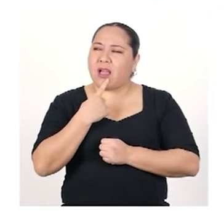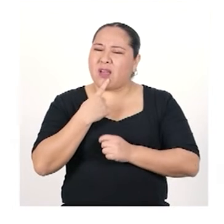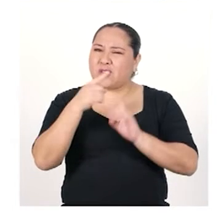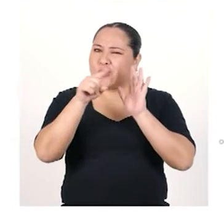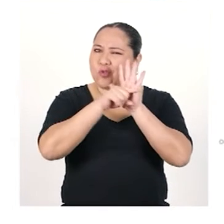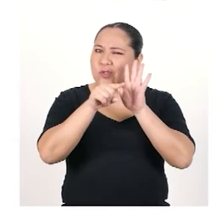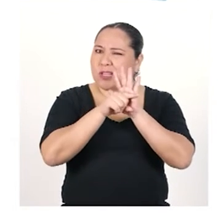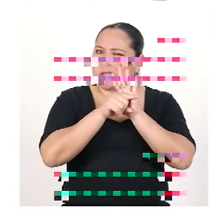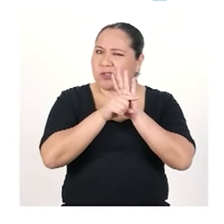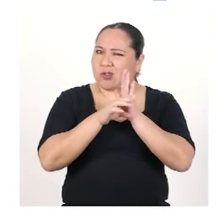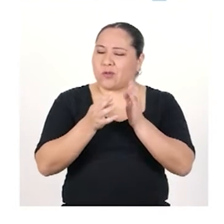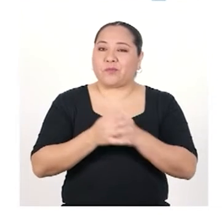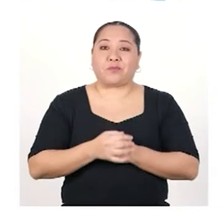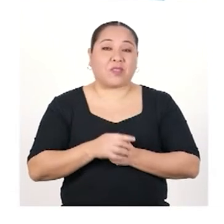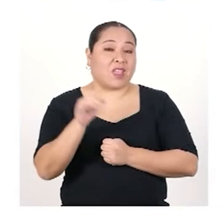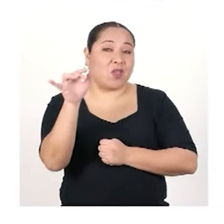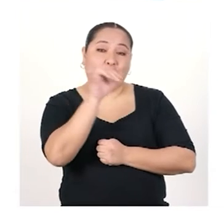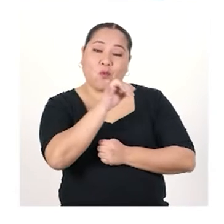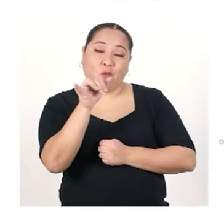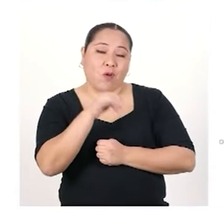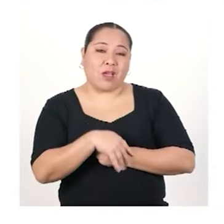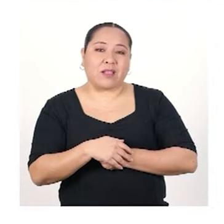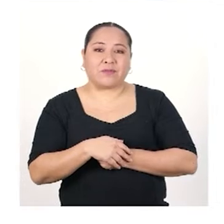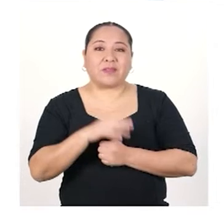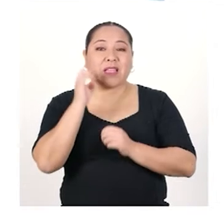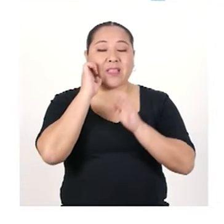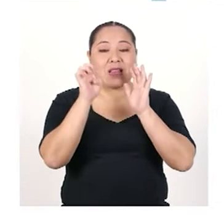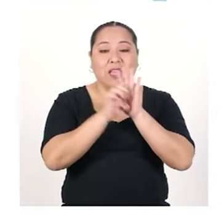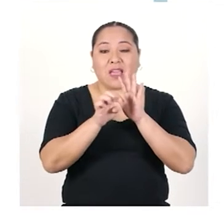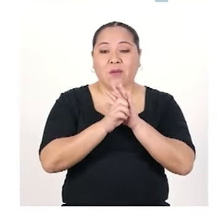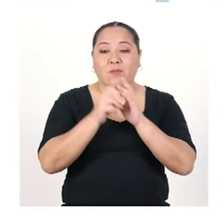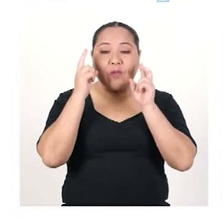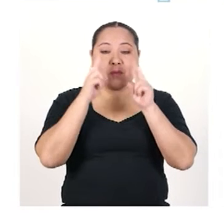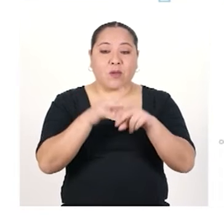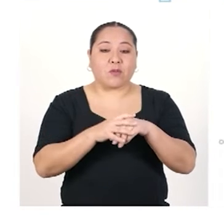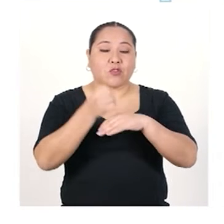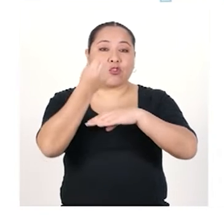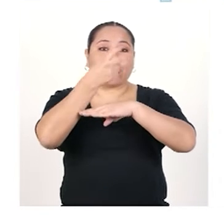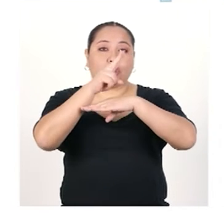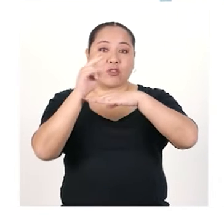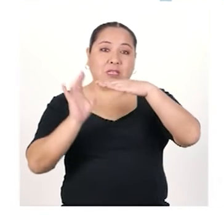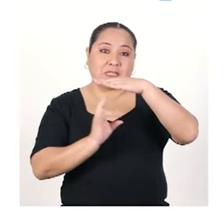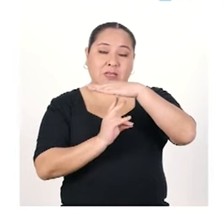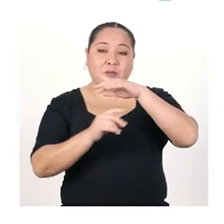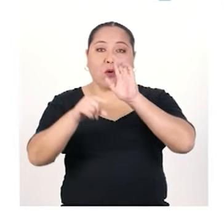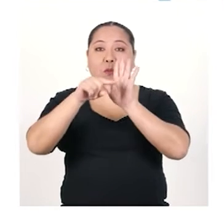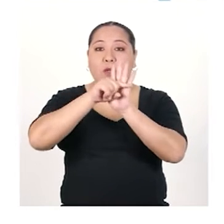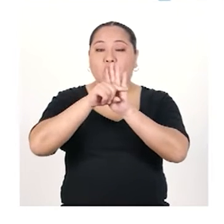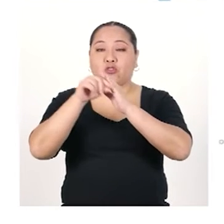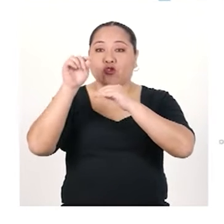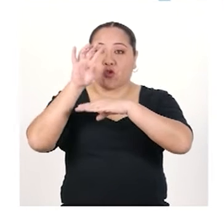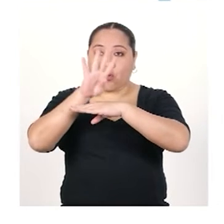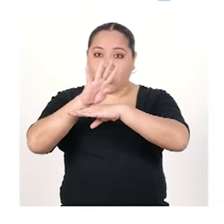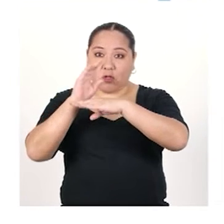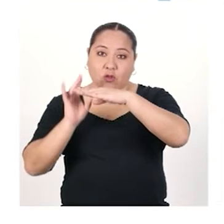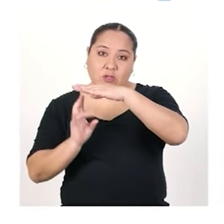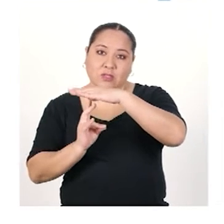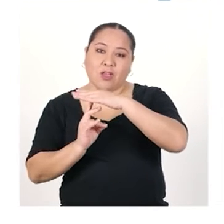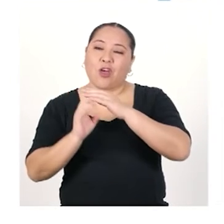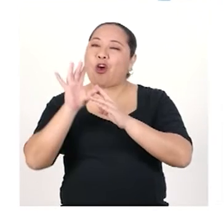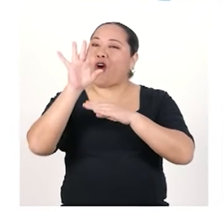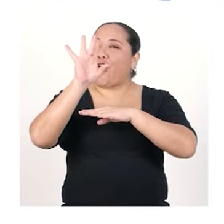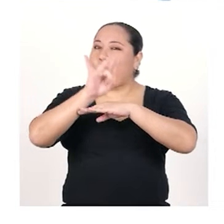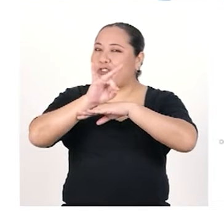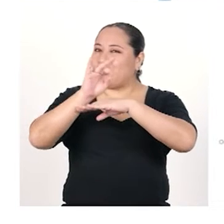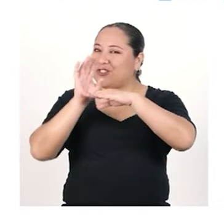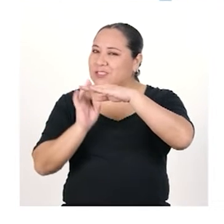una sustracción? Lo mismo. En el ejemplo, vemos que 12 séptimos menos 4 séptimos